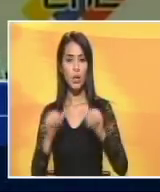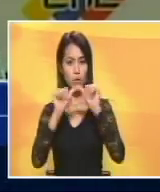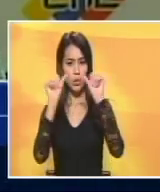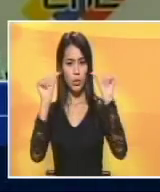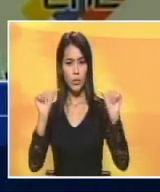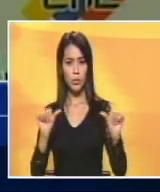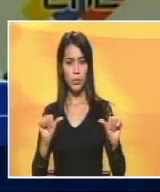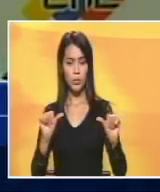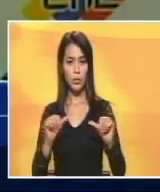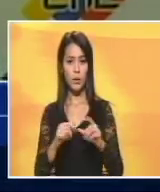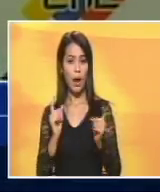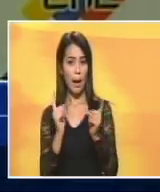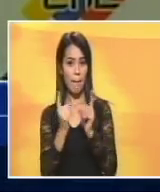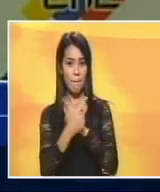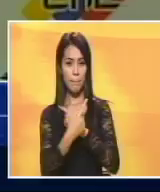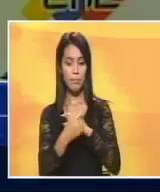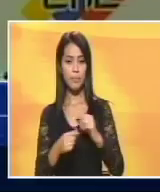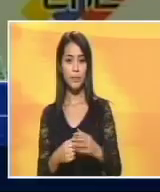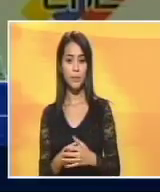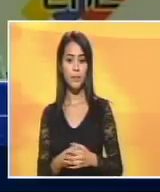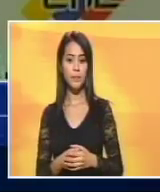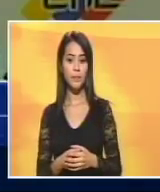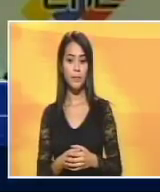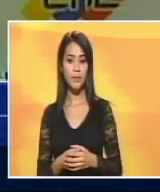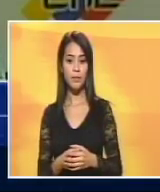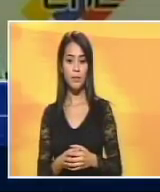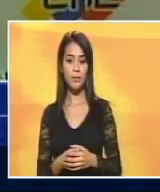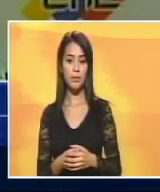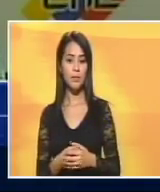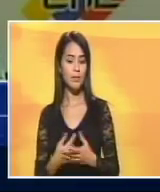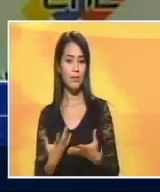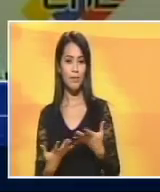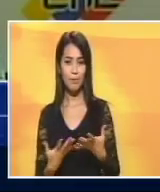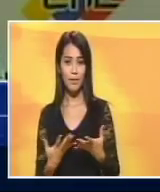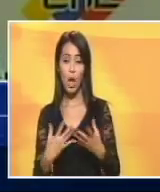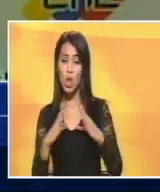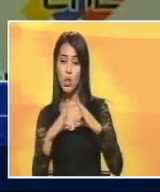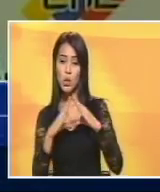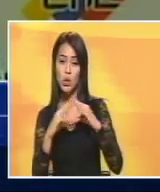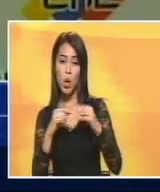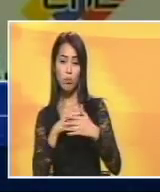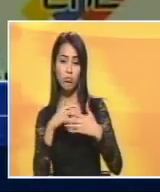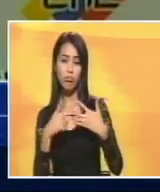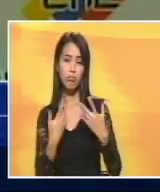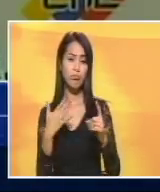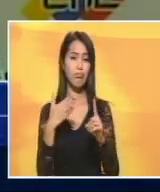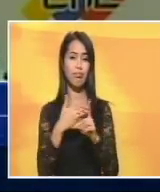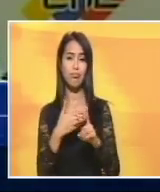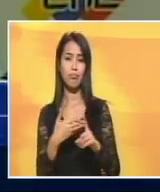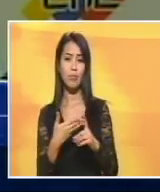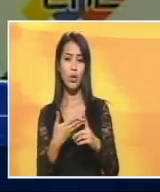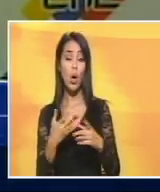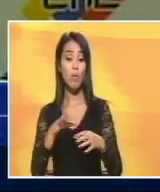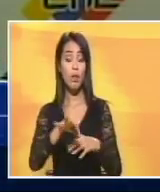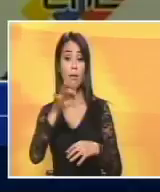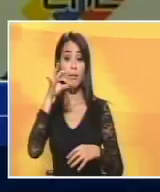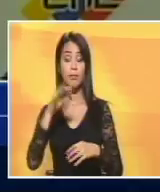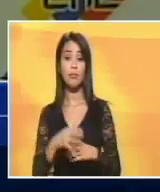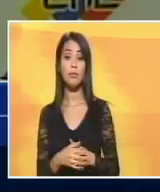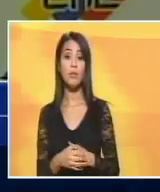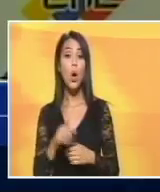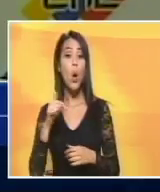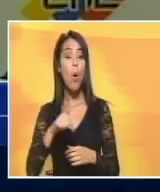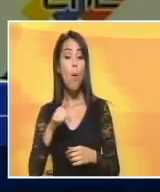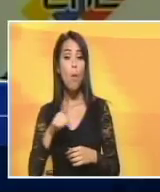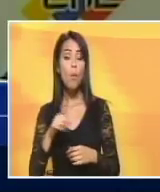de sustituciones, han cabalgado todas las matrices de ataques contra la elección, Y solo